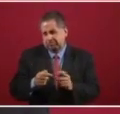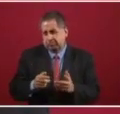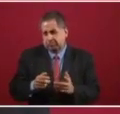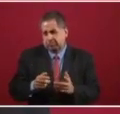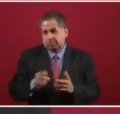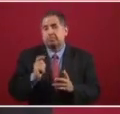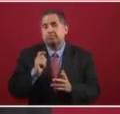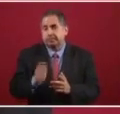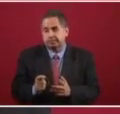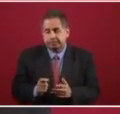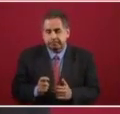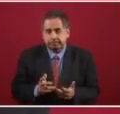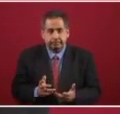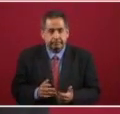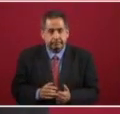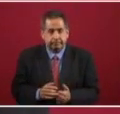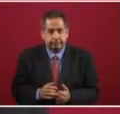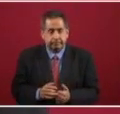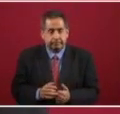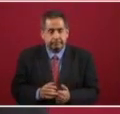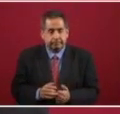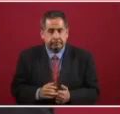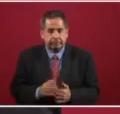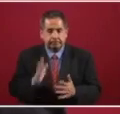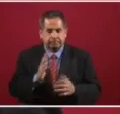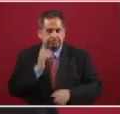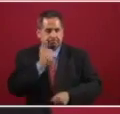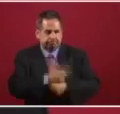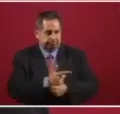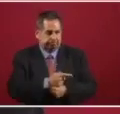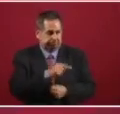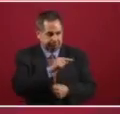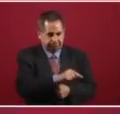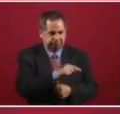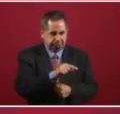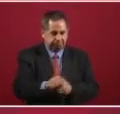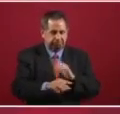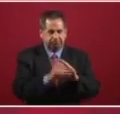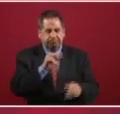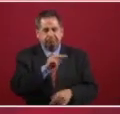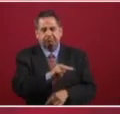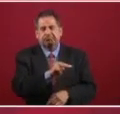ya se descubre